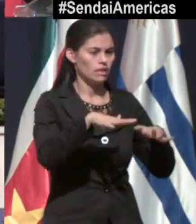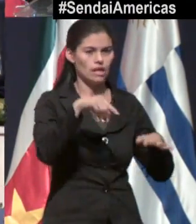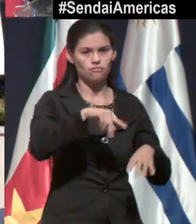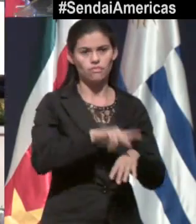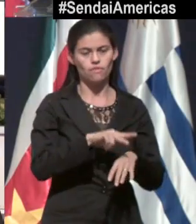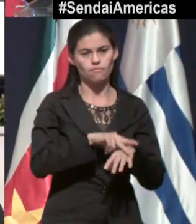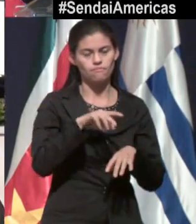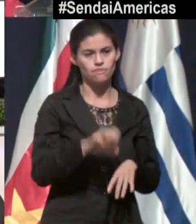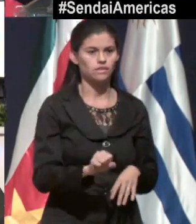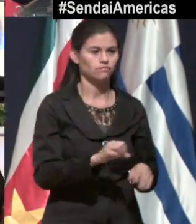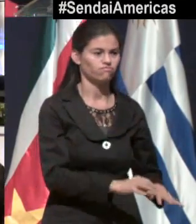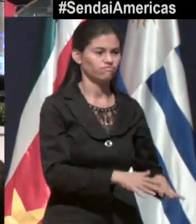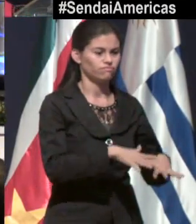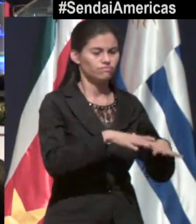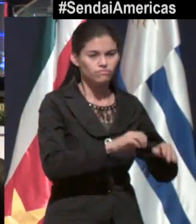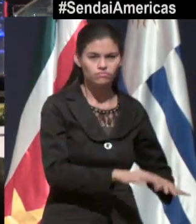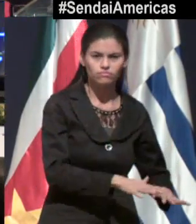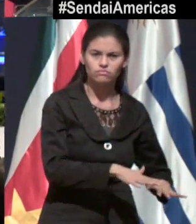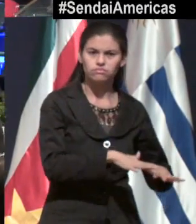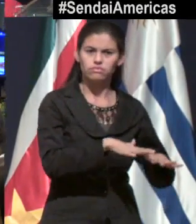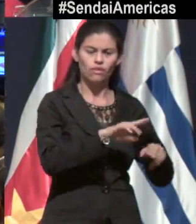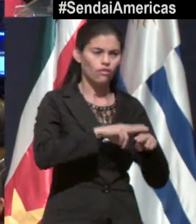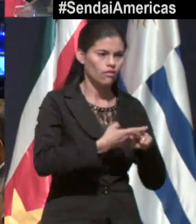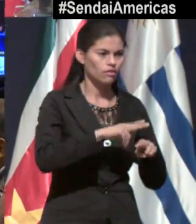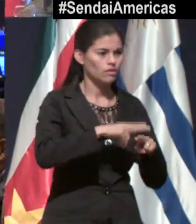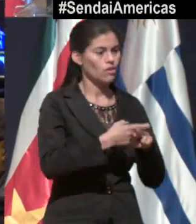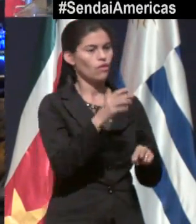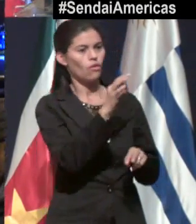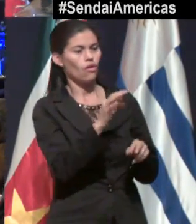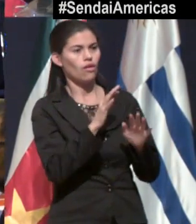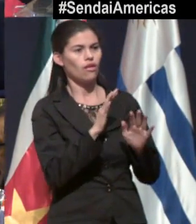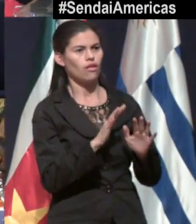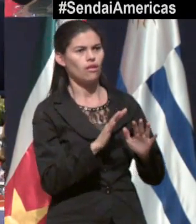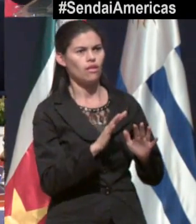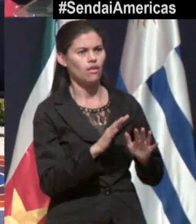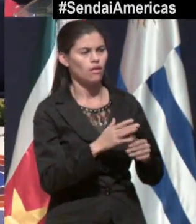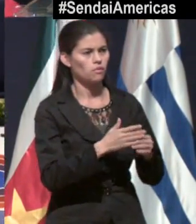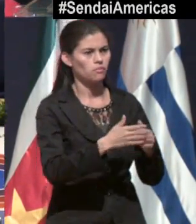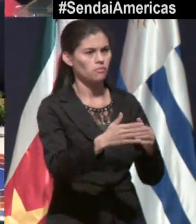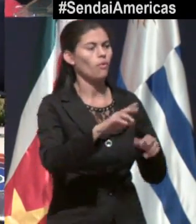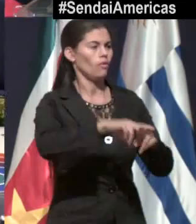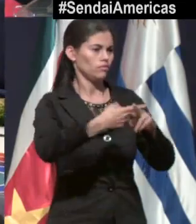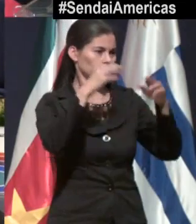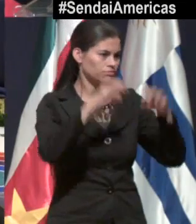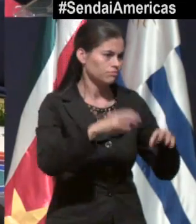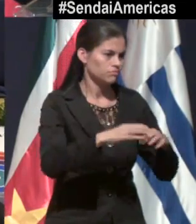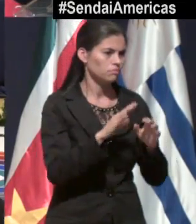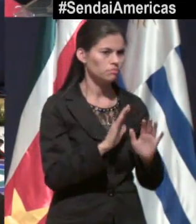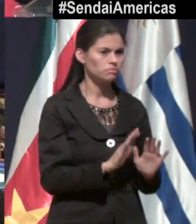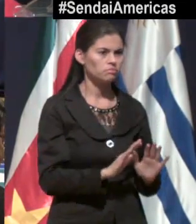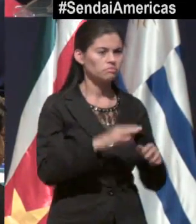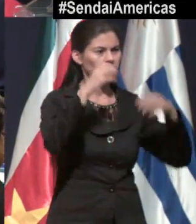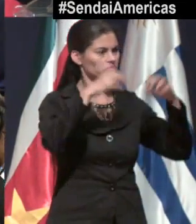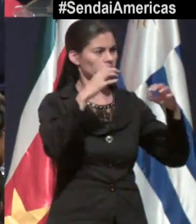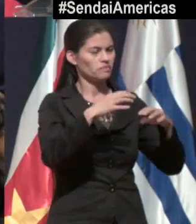Paraguay, las cada vez más prolongadas y extensas sequías, los deslizamientos y eventos menores relacionados al